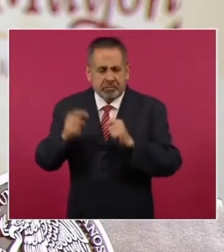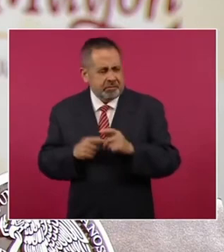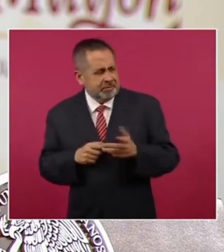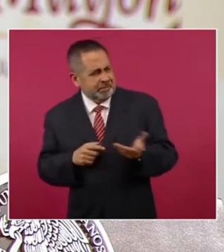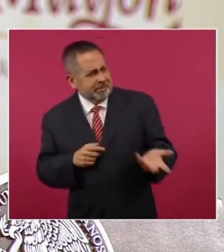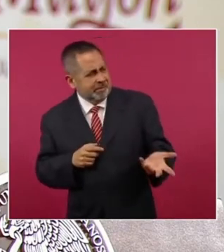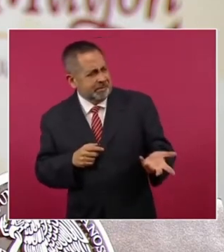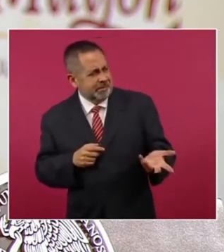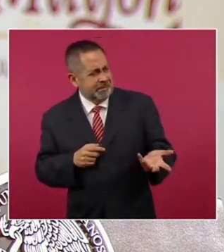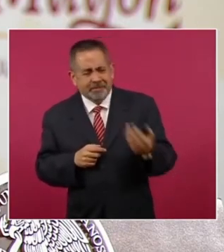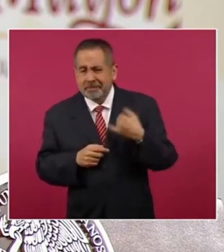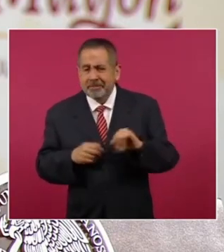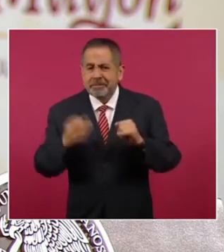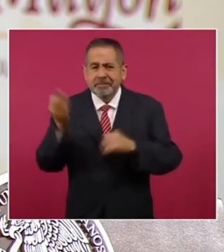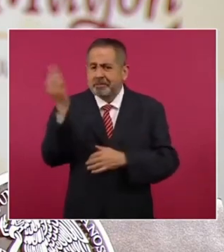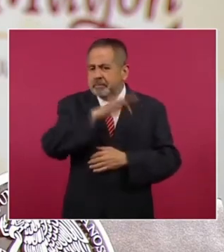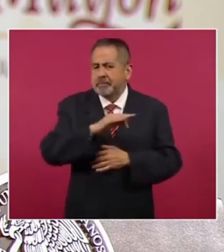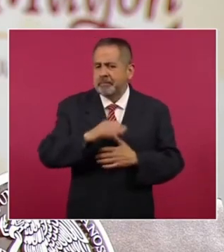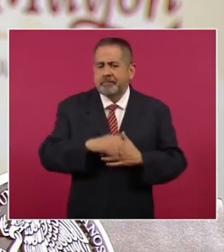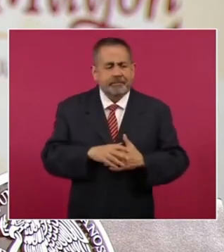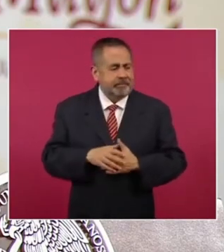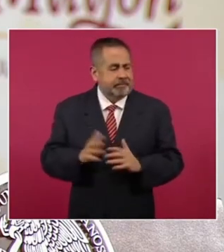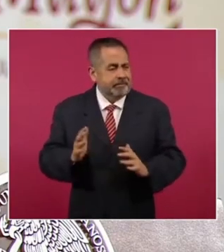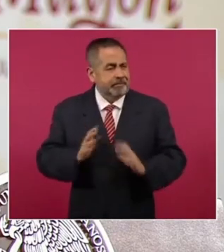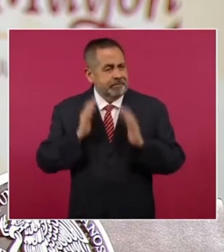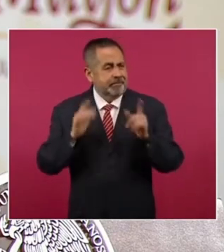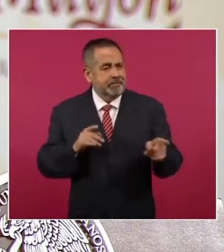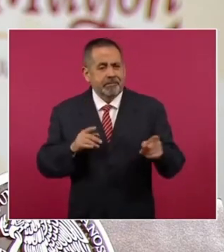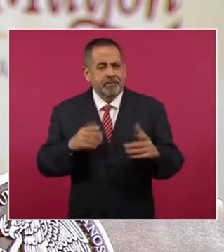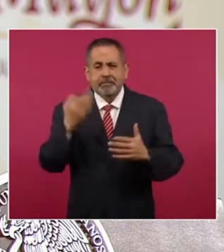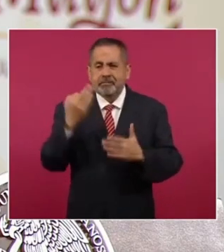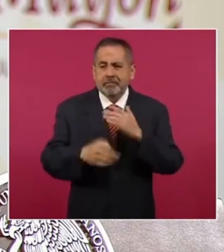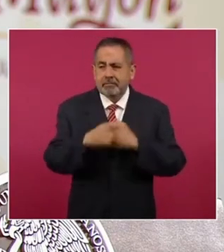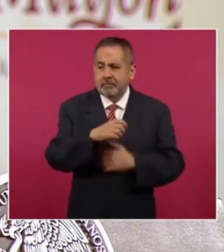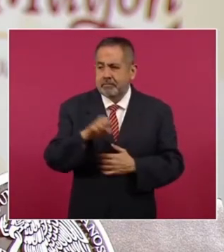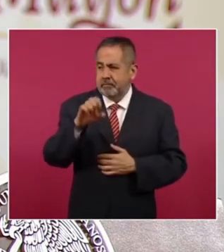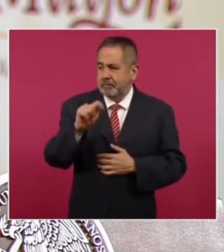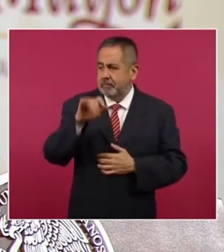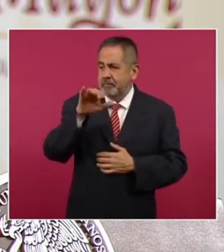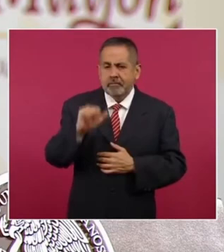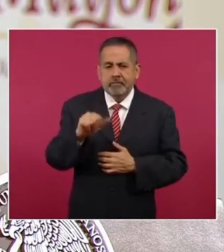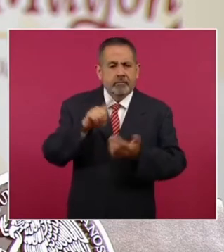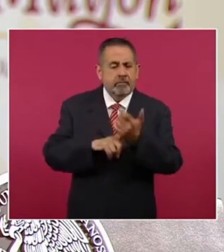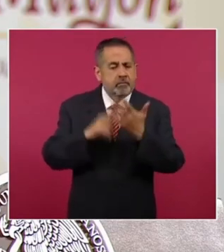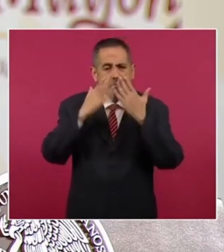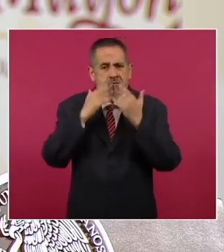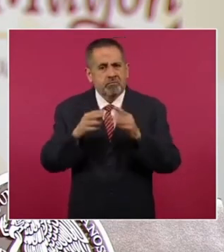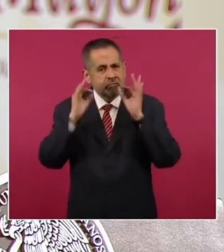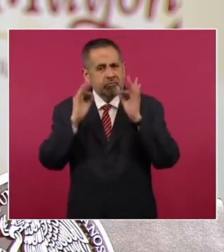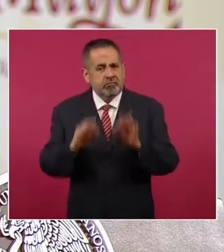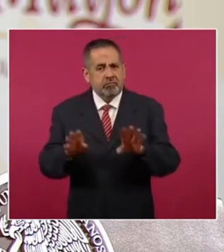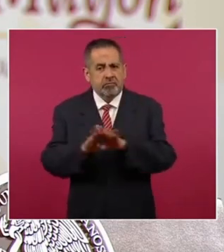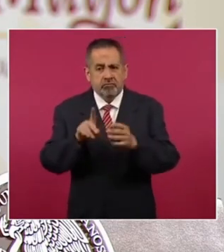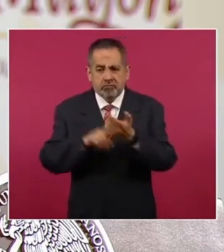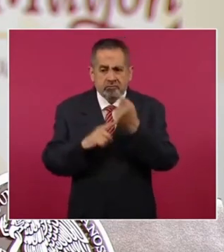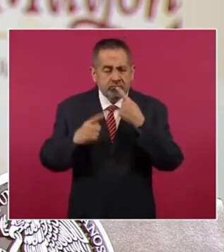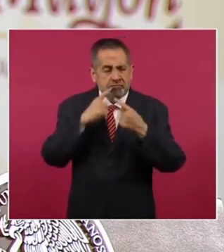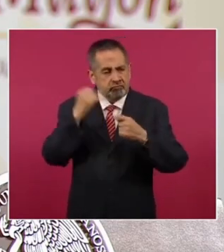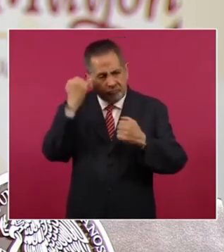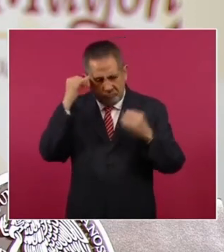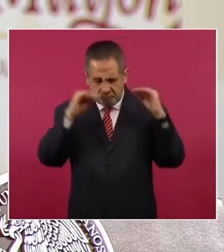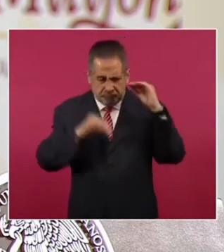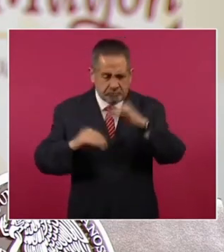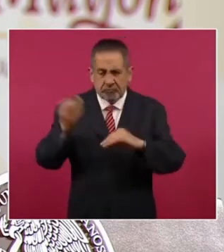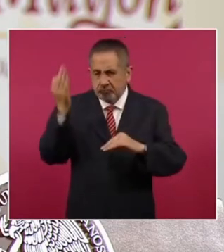es absolutamente falso. Sorprende la falta de ética y veracidad por incluir datos erróneos,